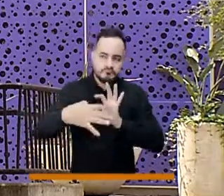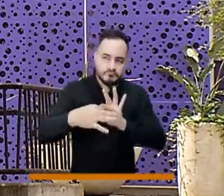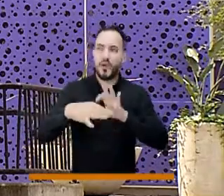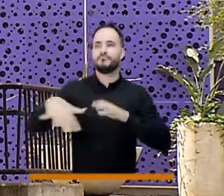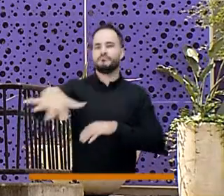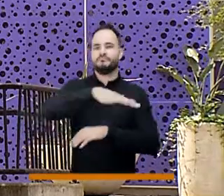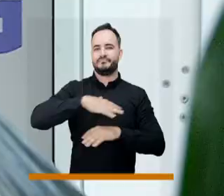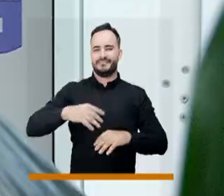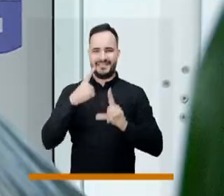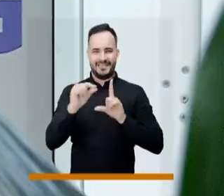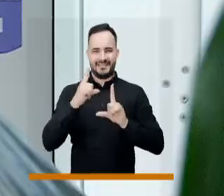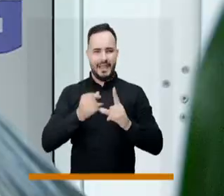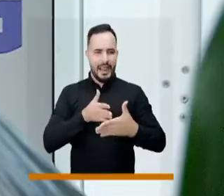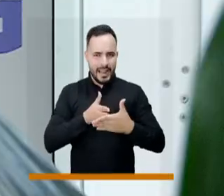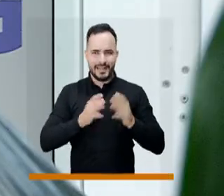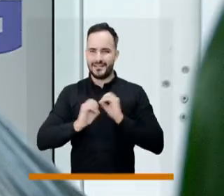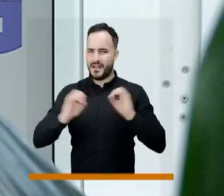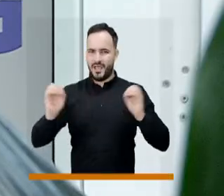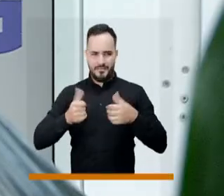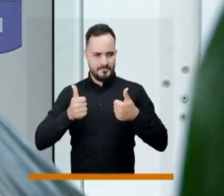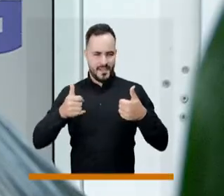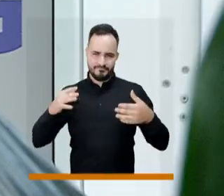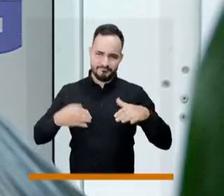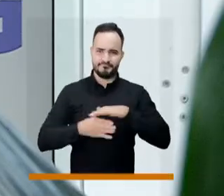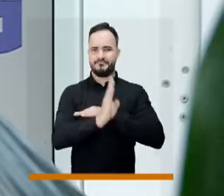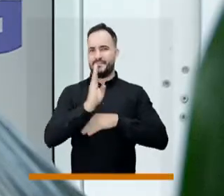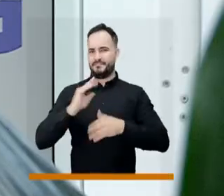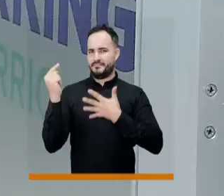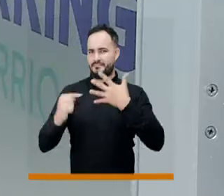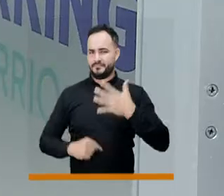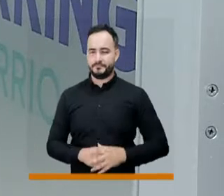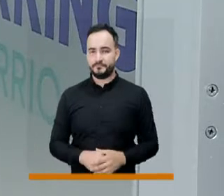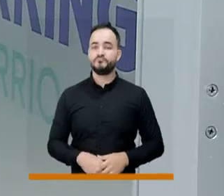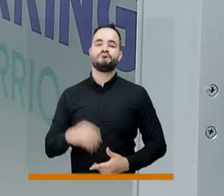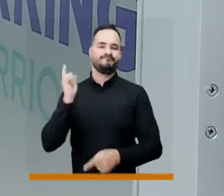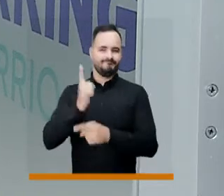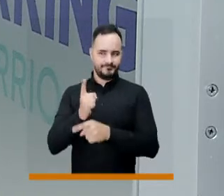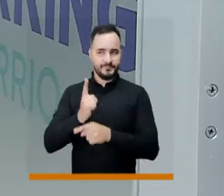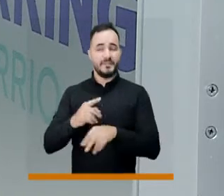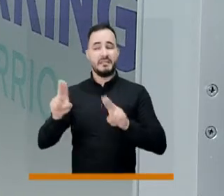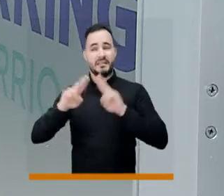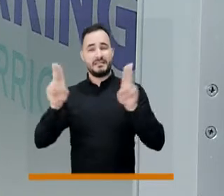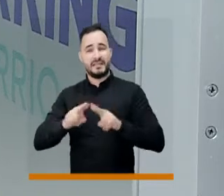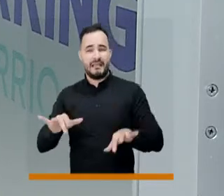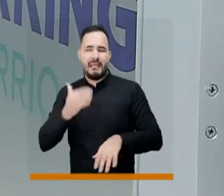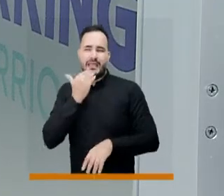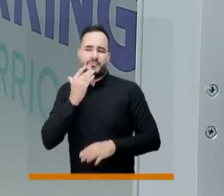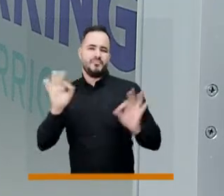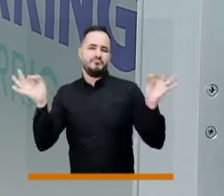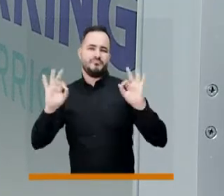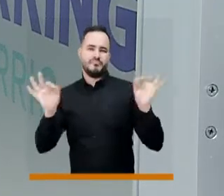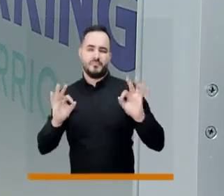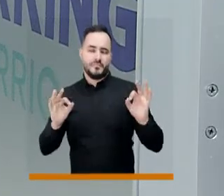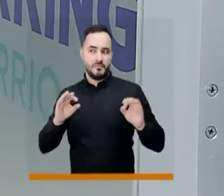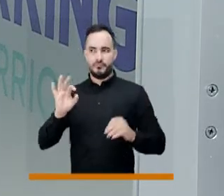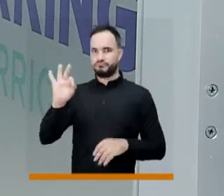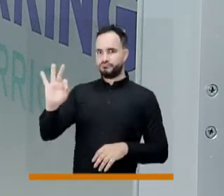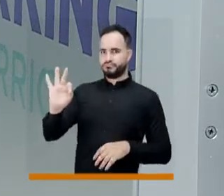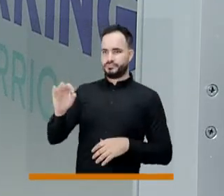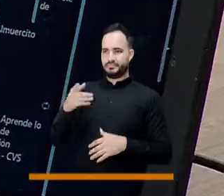digitales. Totalmente, doctora Aura, por eso la importancia de este tema. Y Gustavo, quien no cuente con infraestructura,